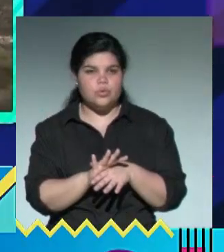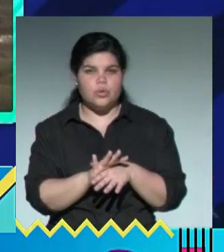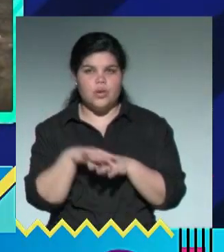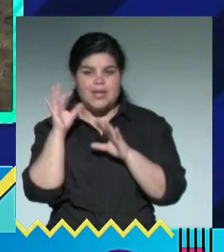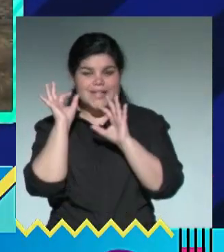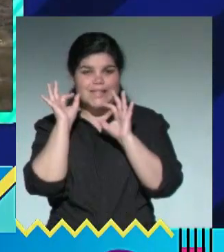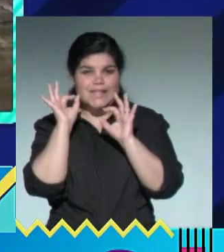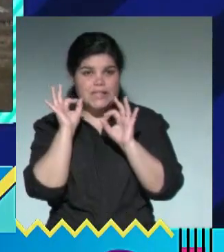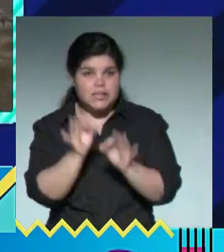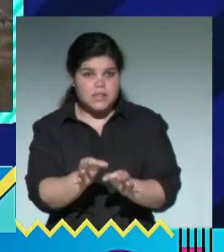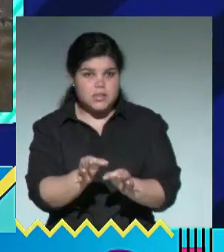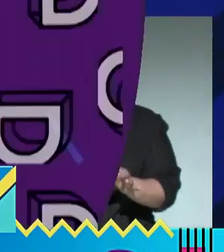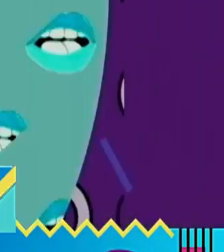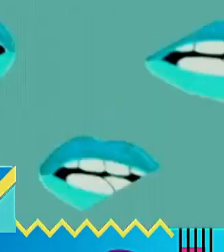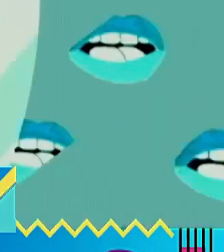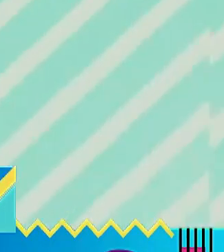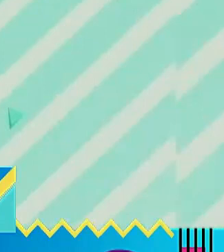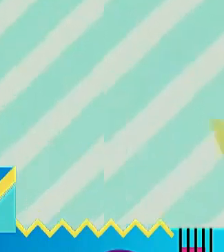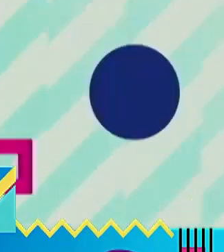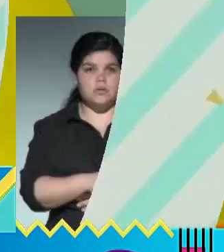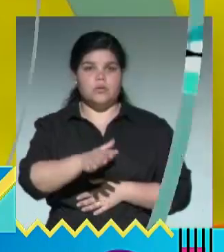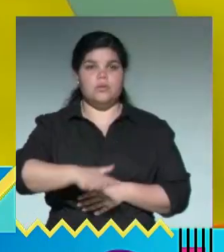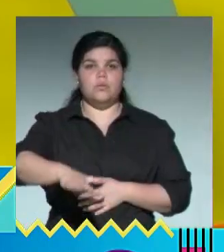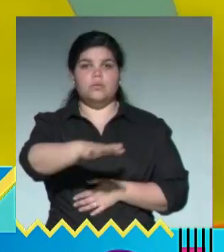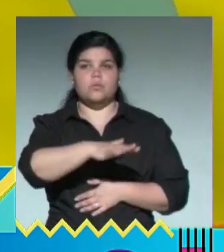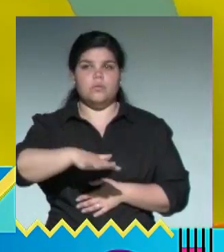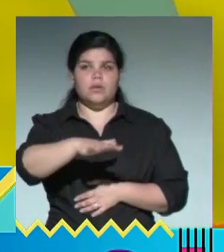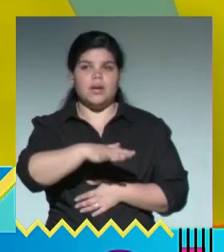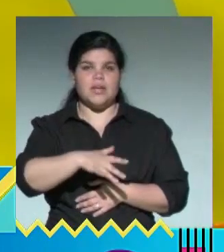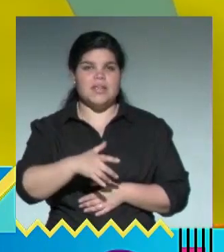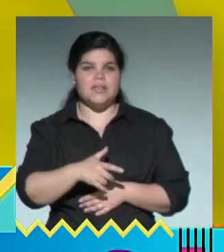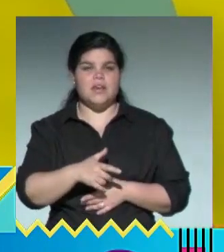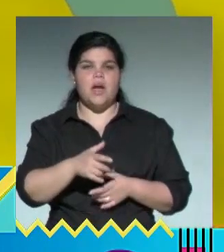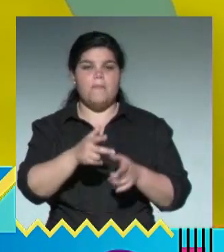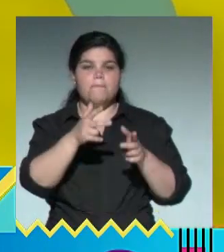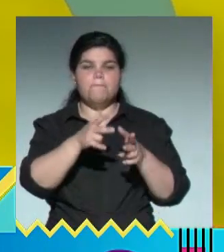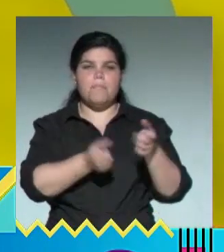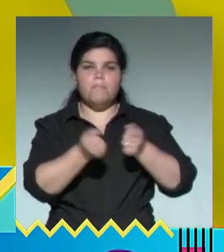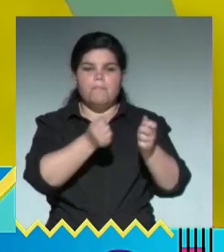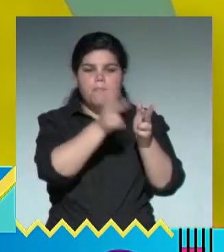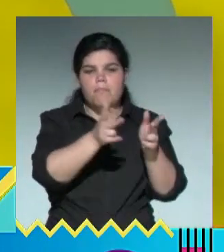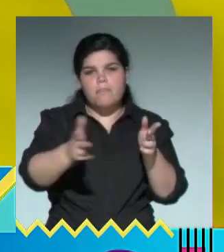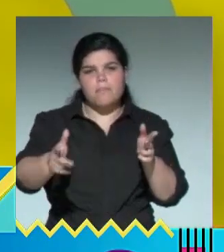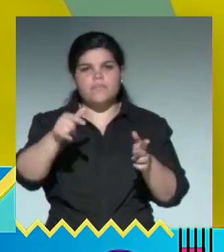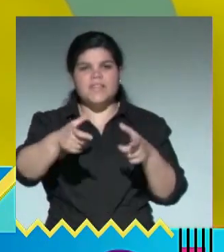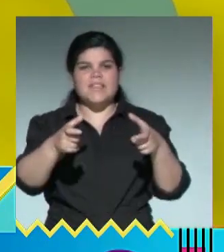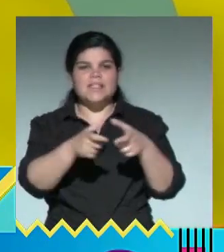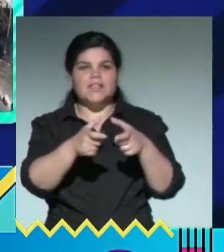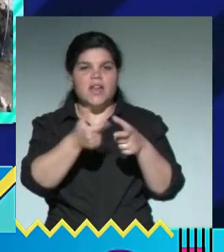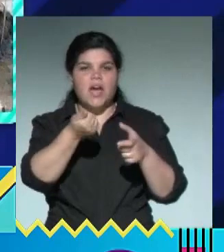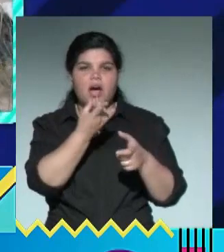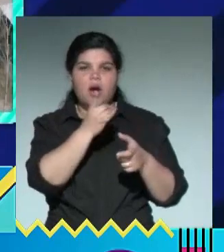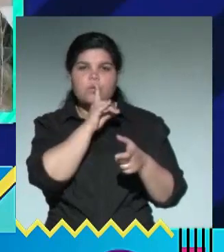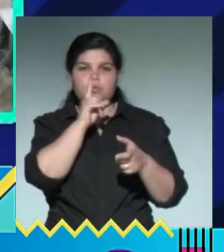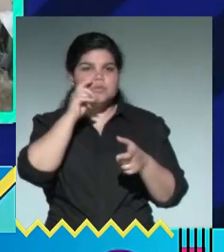la zona de la playa San Agustín, que ya estaba trabajando personal de Cuartel Central